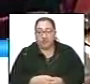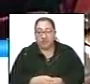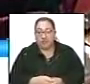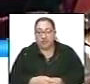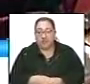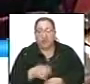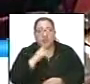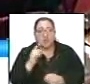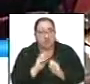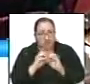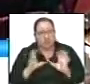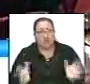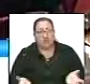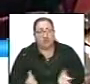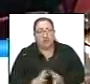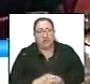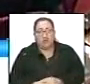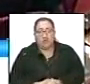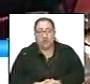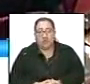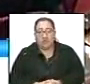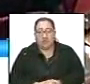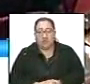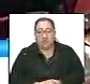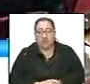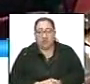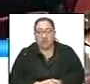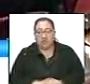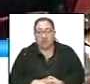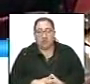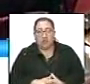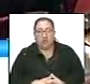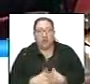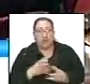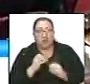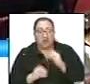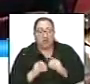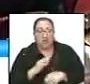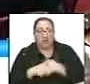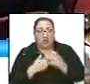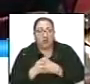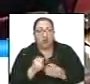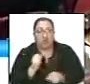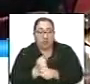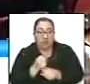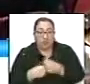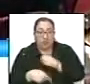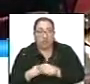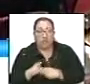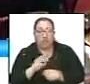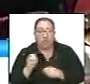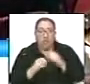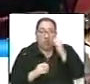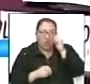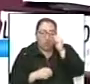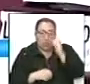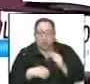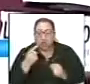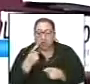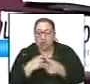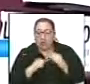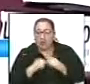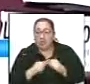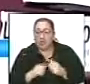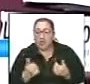seamos claros. ¿Queremos trabajar por la reforma y terminarlo más pronto? ¿O simplemente es para